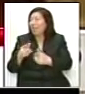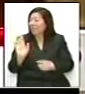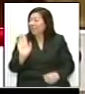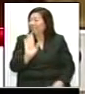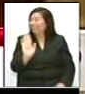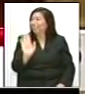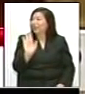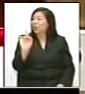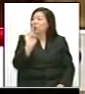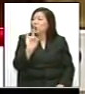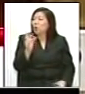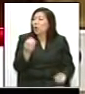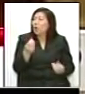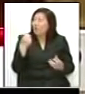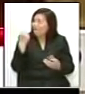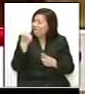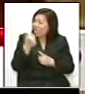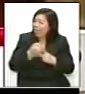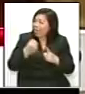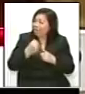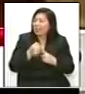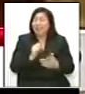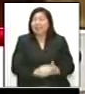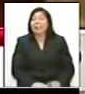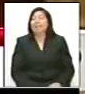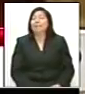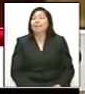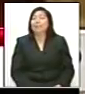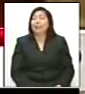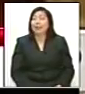Hay que usar con energía y con decisión